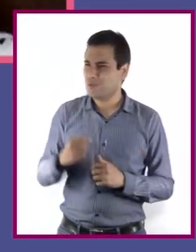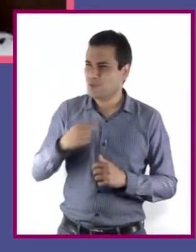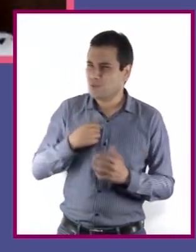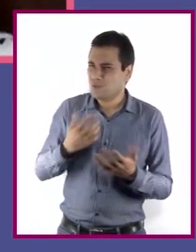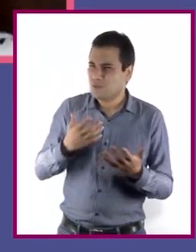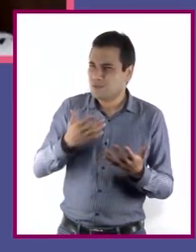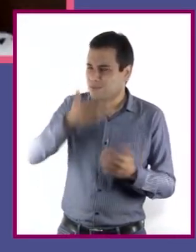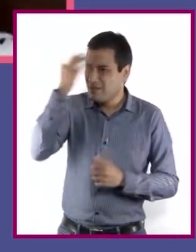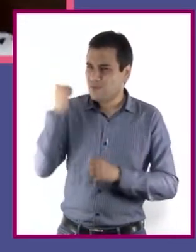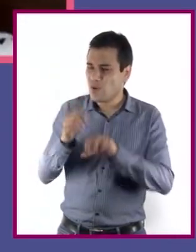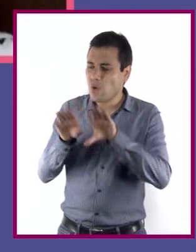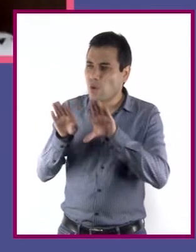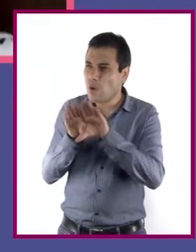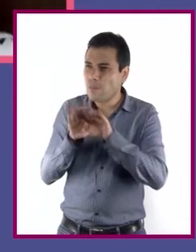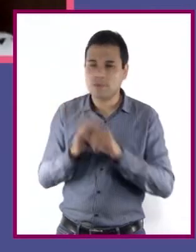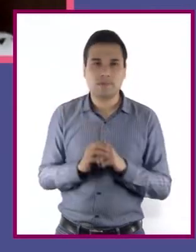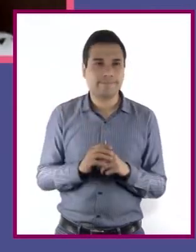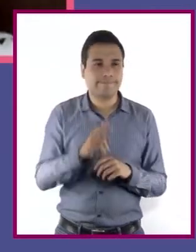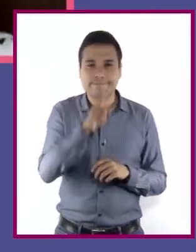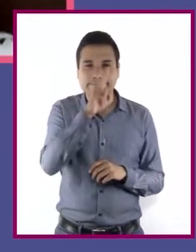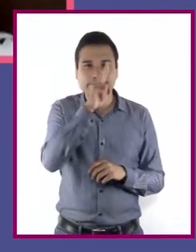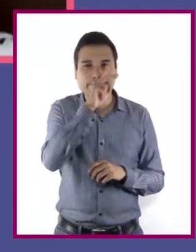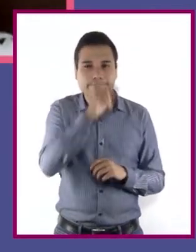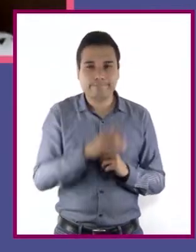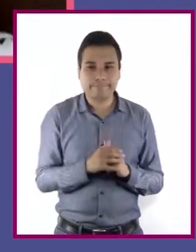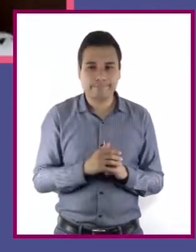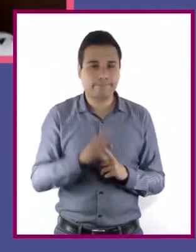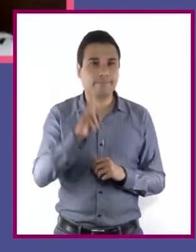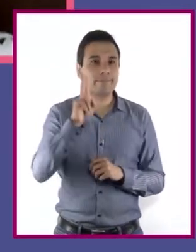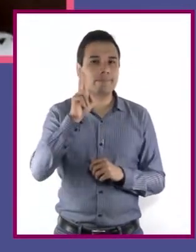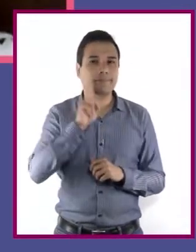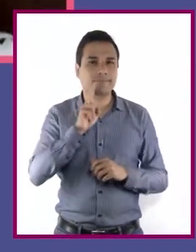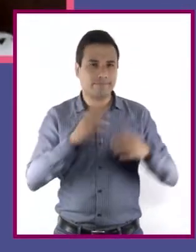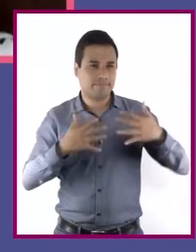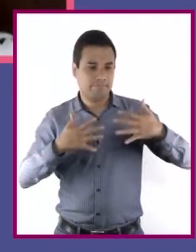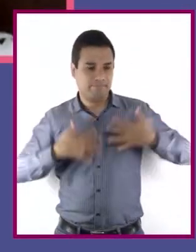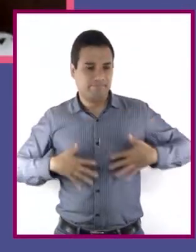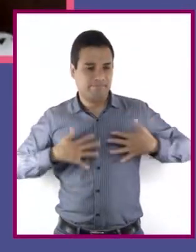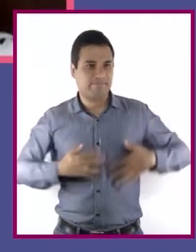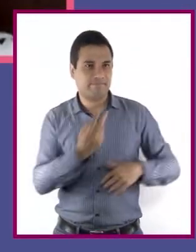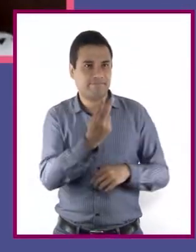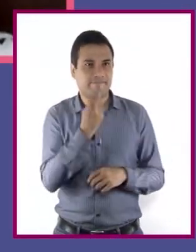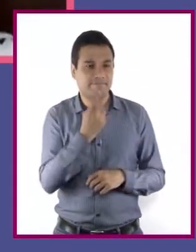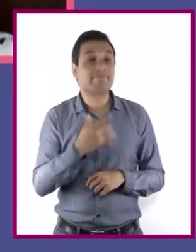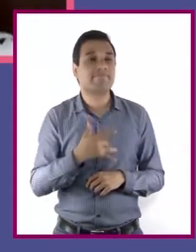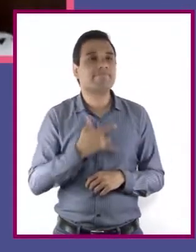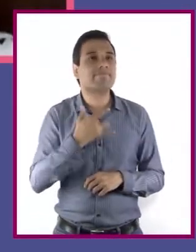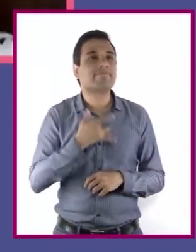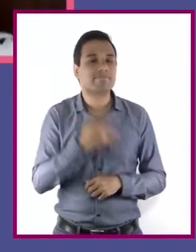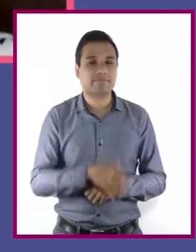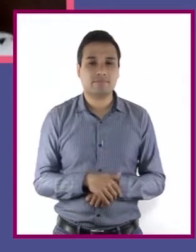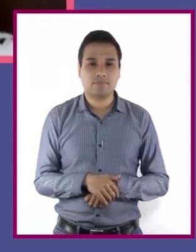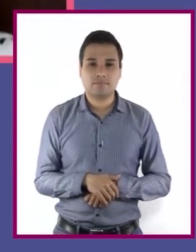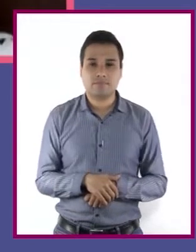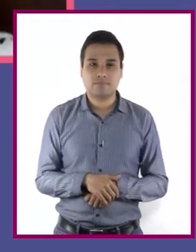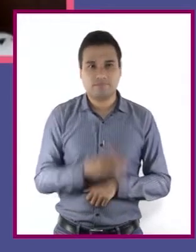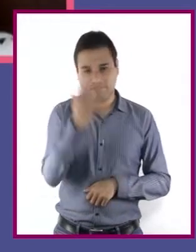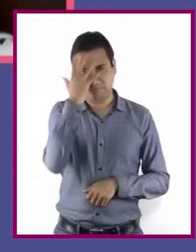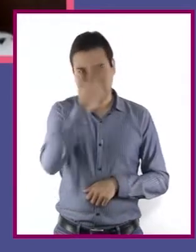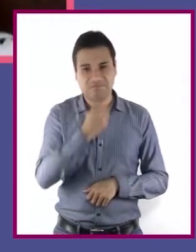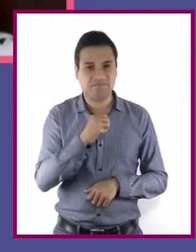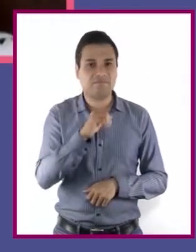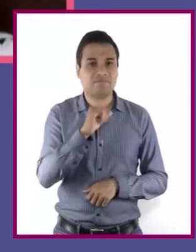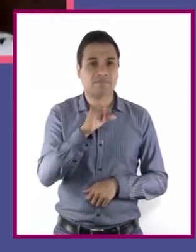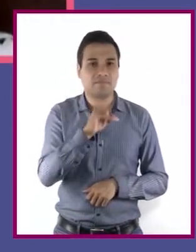toscas. No te preocupes. ¿Qué te parece el vestido que traigo puesto? ¿Se me ve muy bonito?